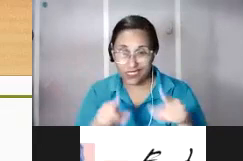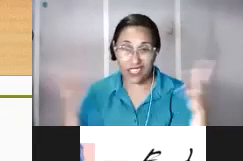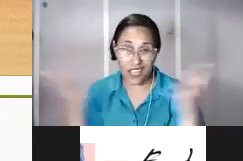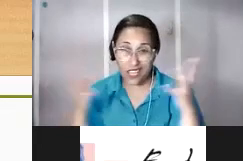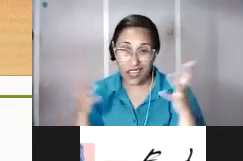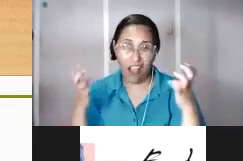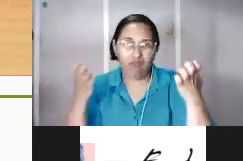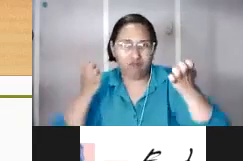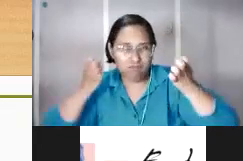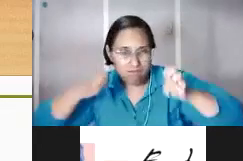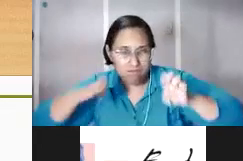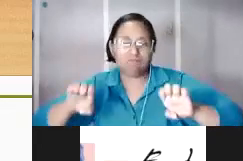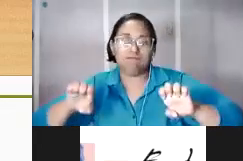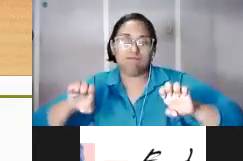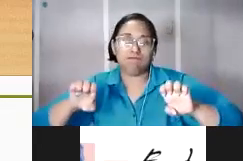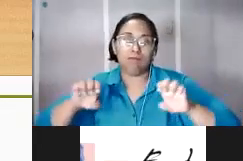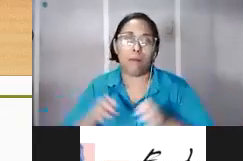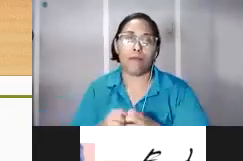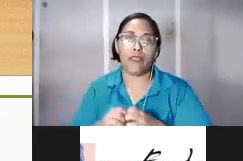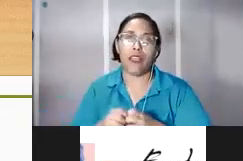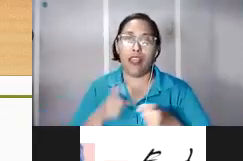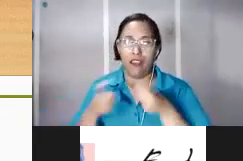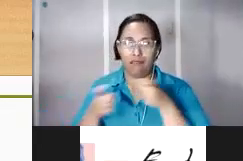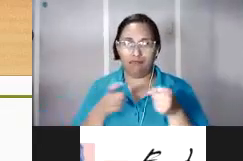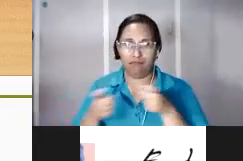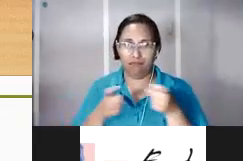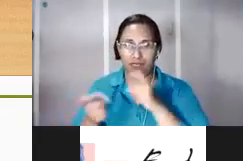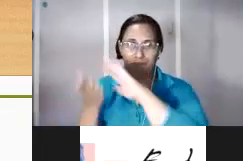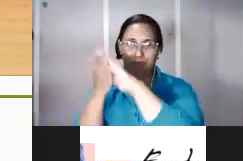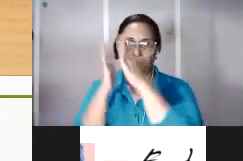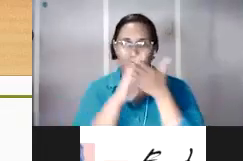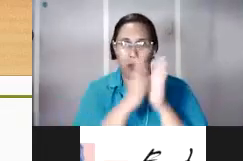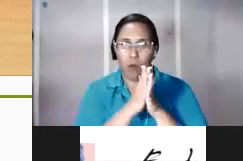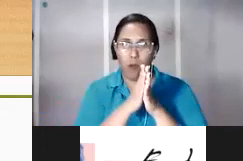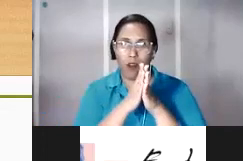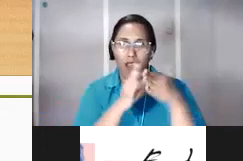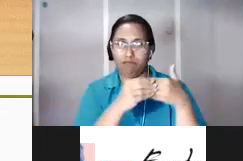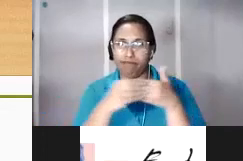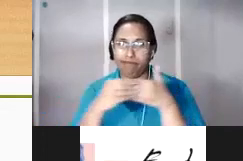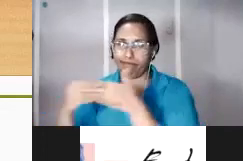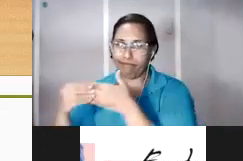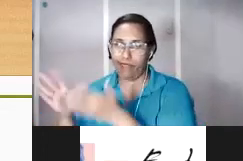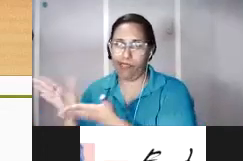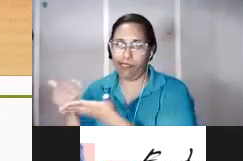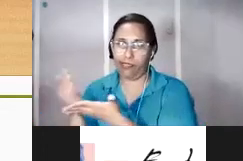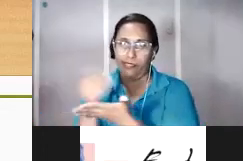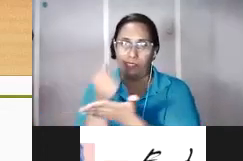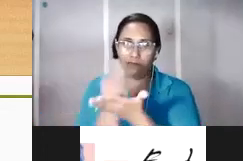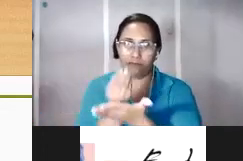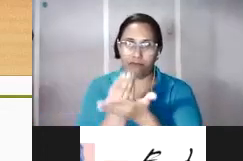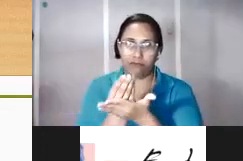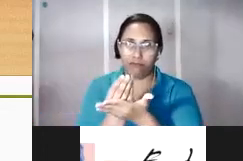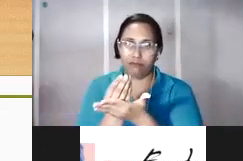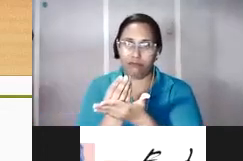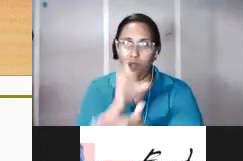esfuerzos de la administración municipal se dirigieran a recaudar fondos para la Cruz